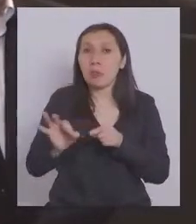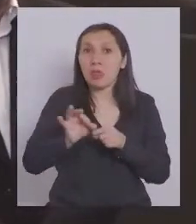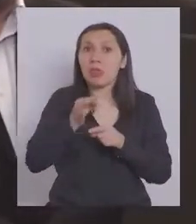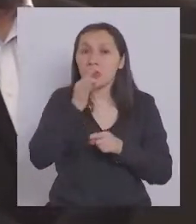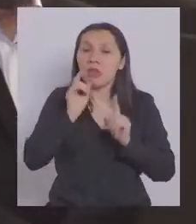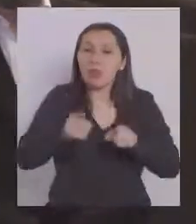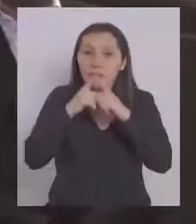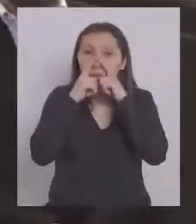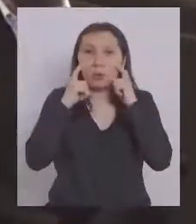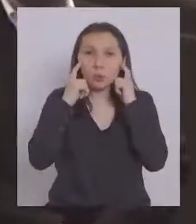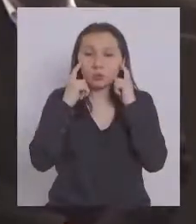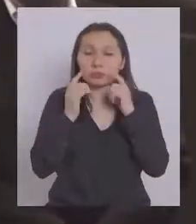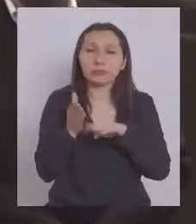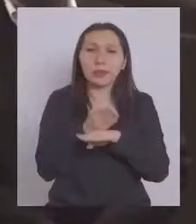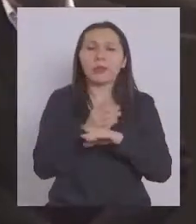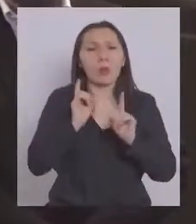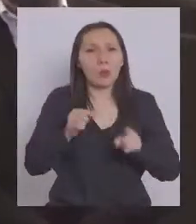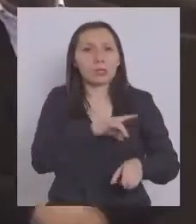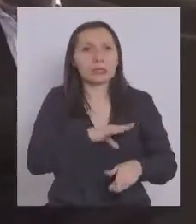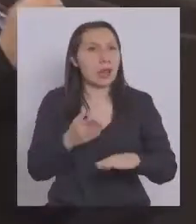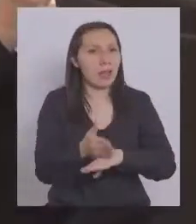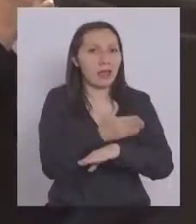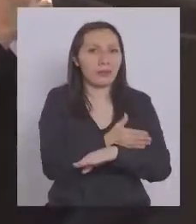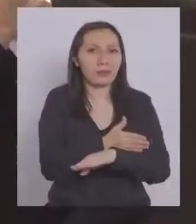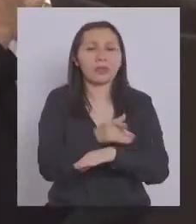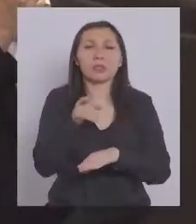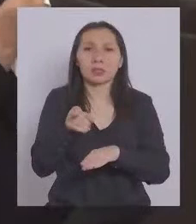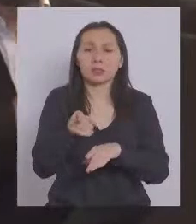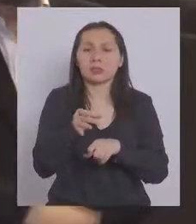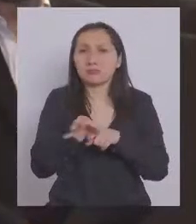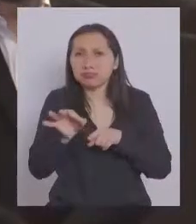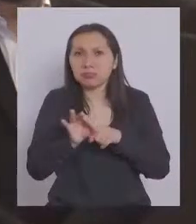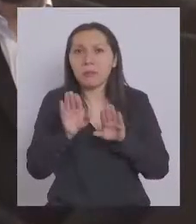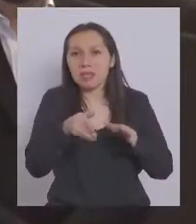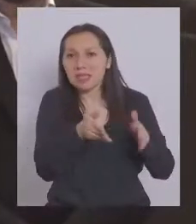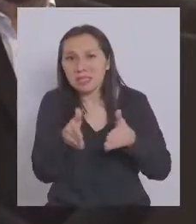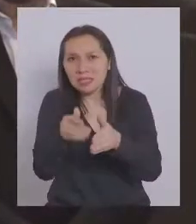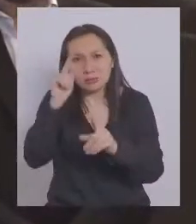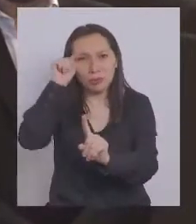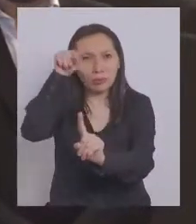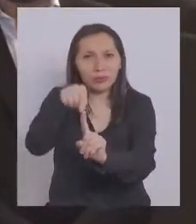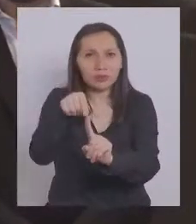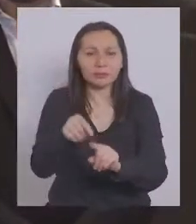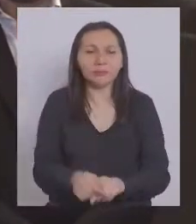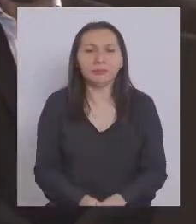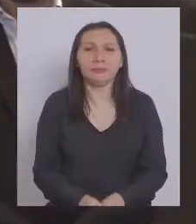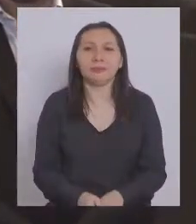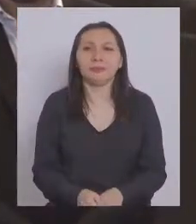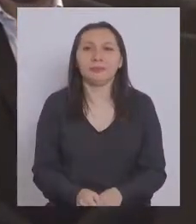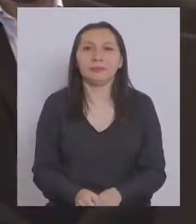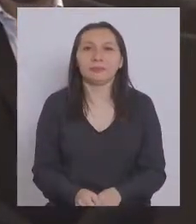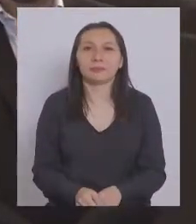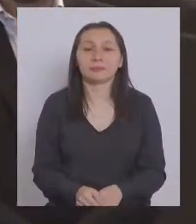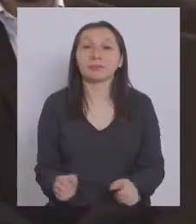usarla. Había recomendaciones en esa dirección. Con el